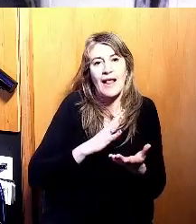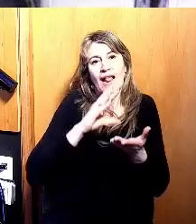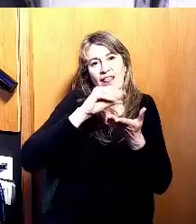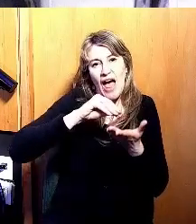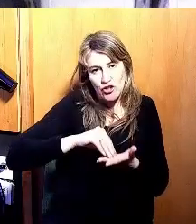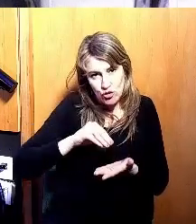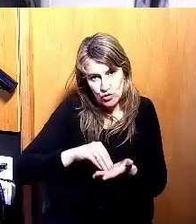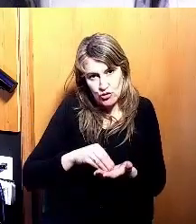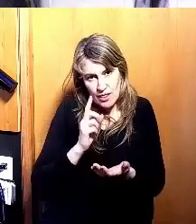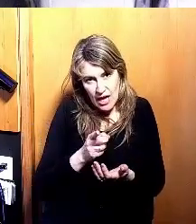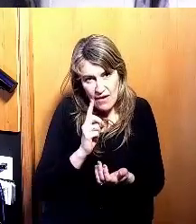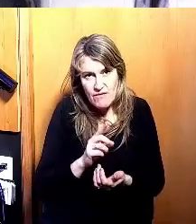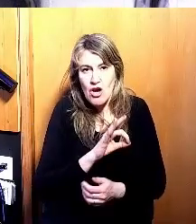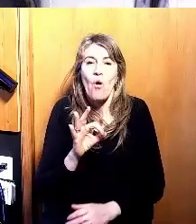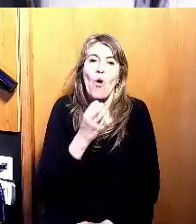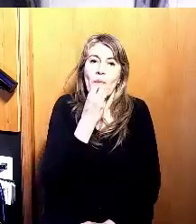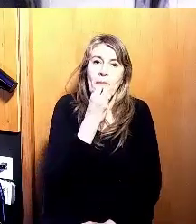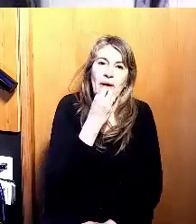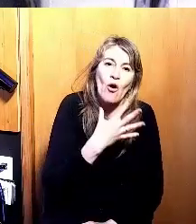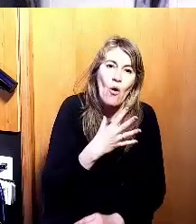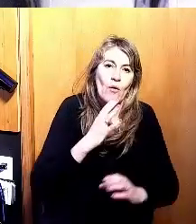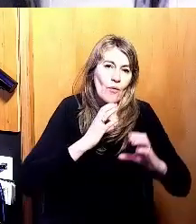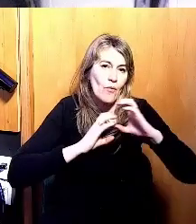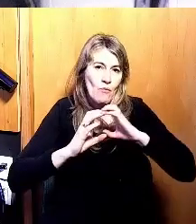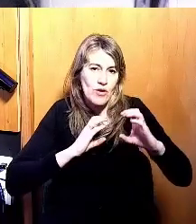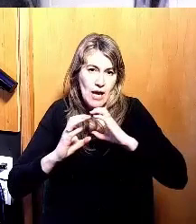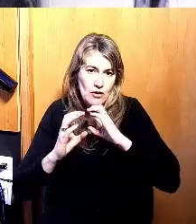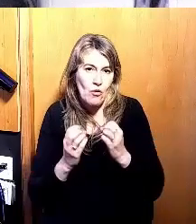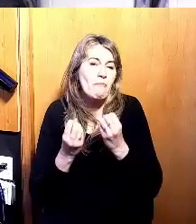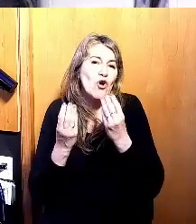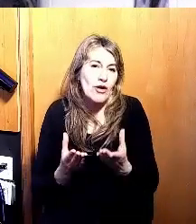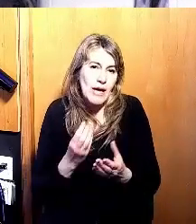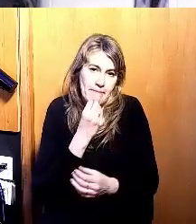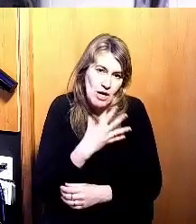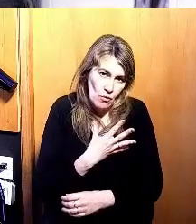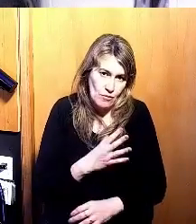por qué mejora, digamos, la comunicación con todos los actores de la sociedad.